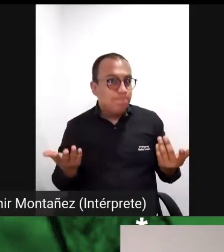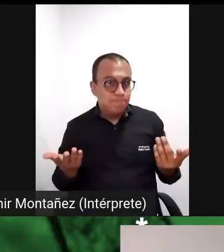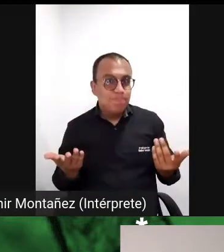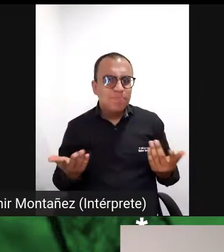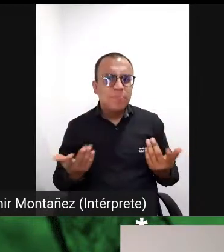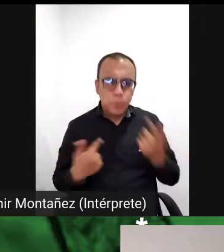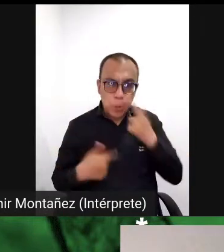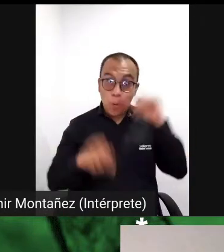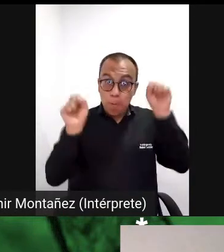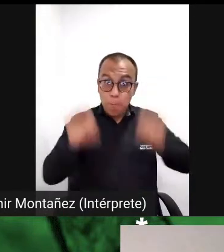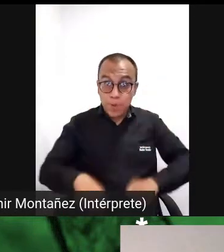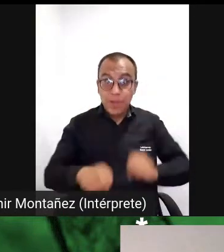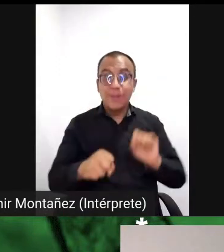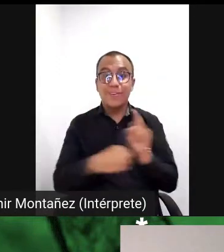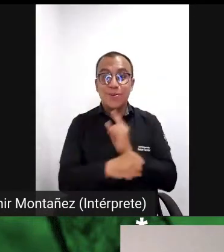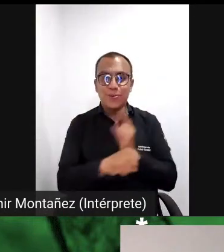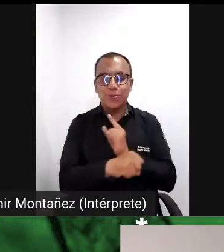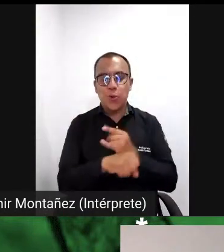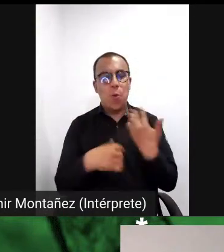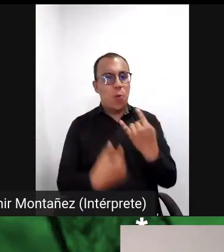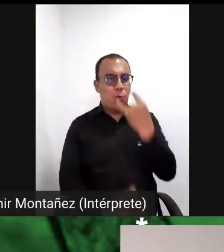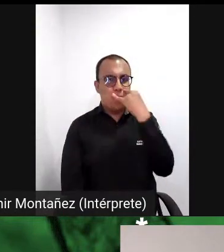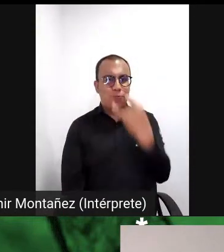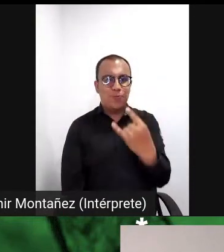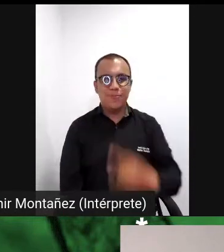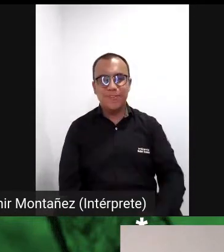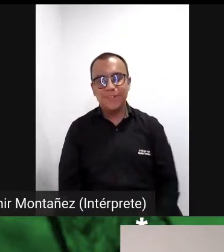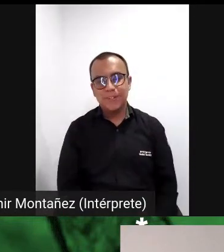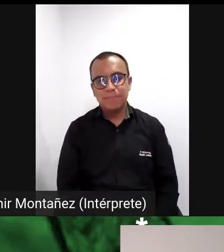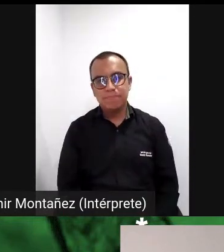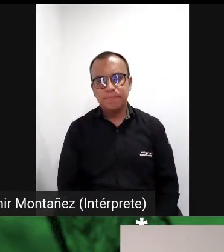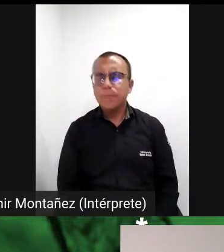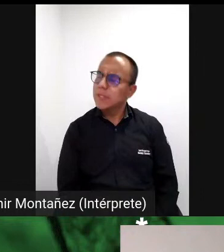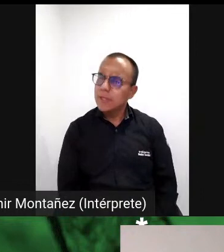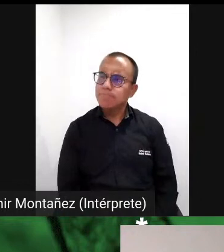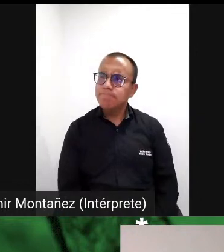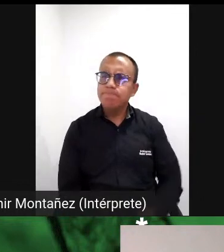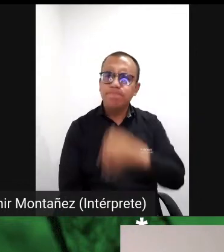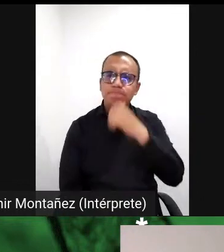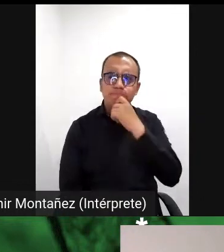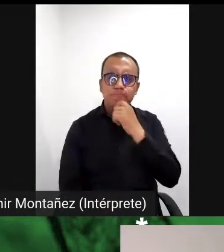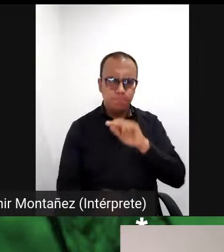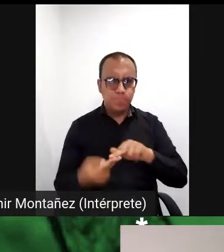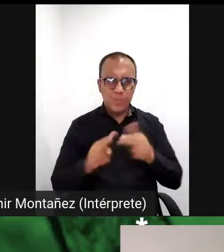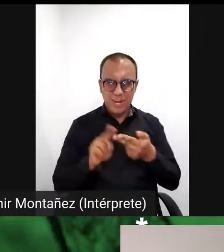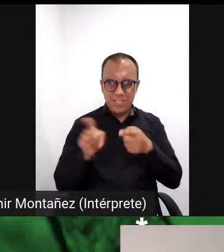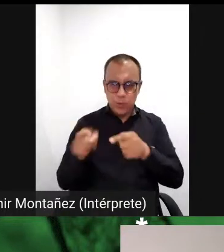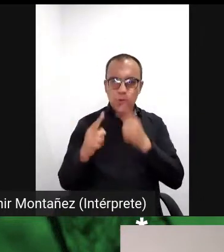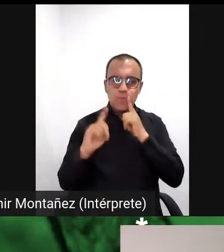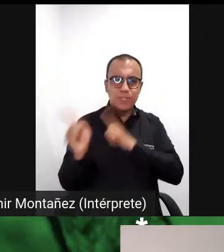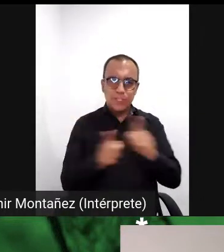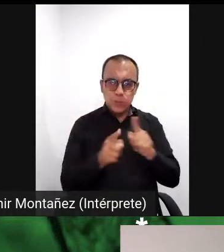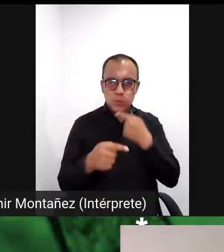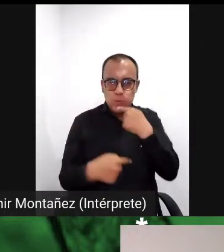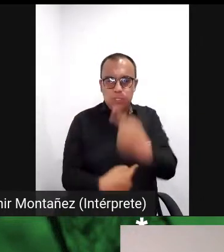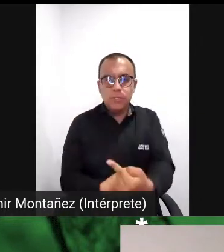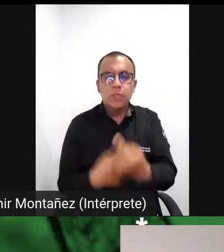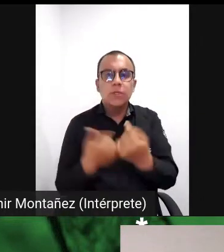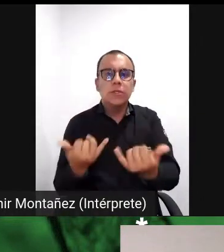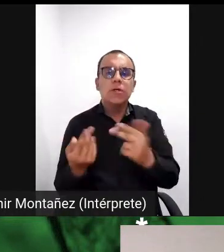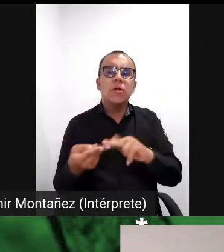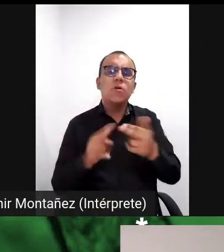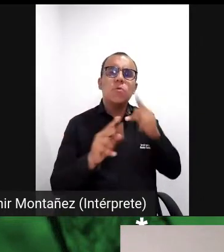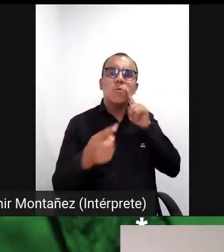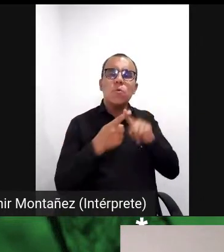podamos desarrollar va a ser bastante interesante. A propósito de ello, y como de esta gran estrategia que busca